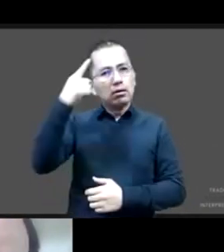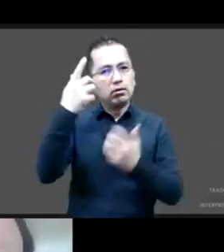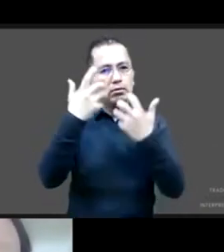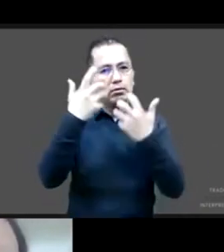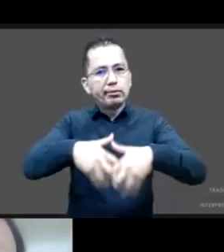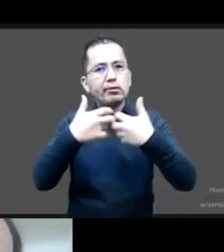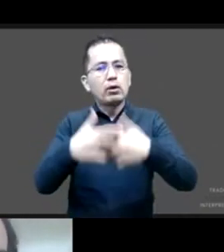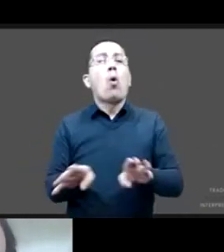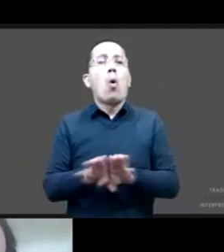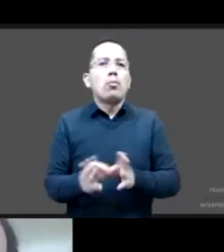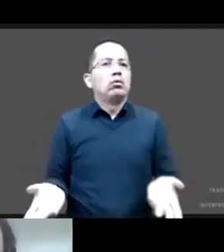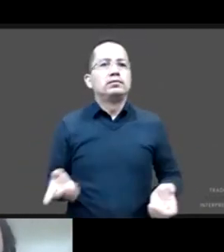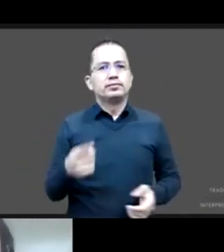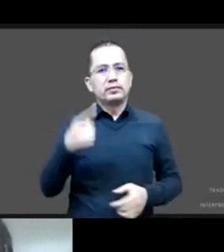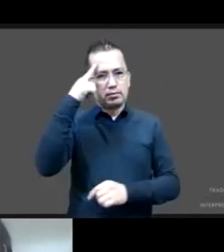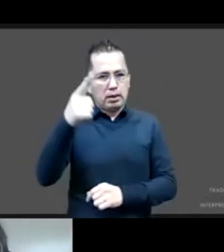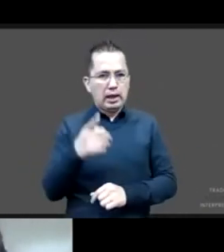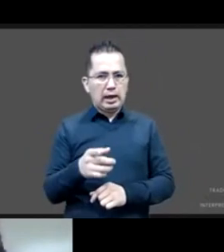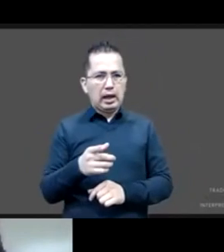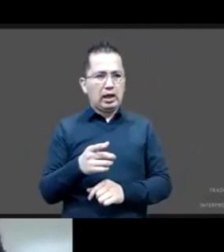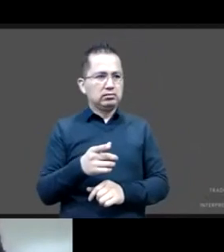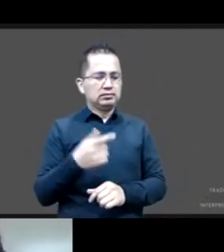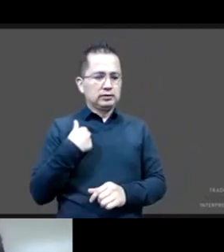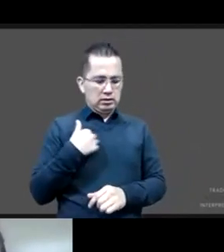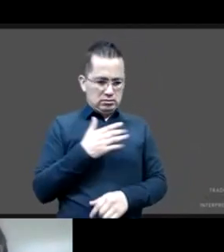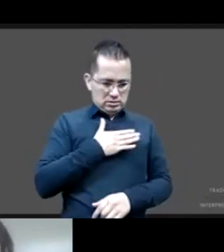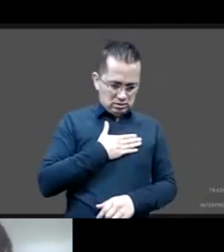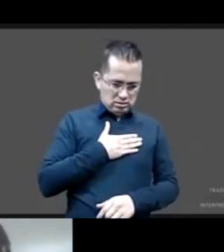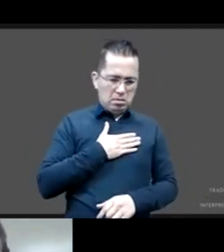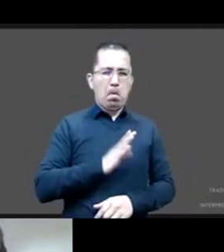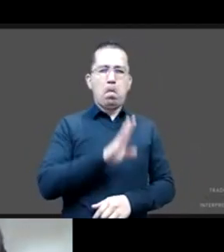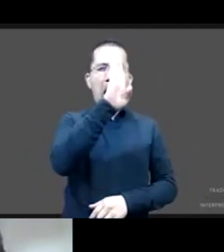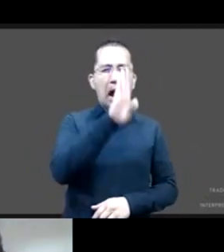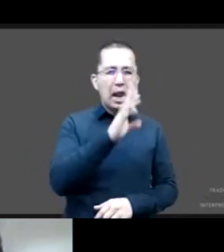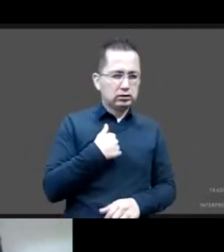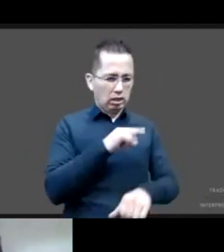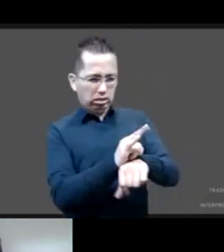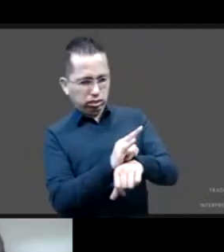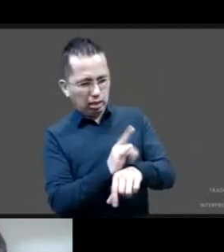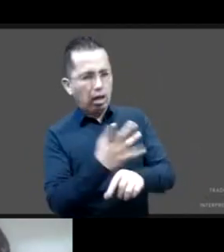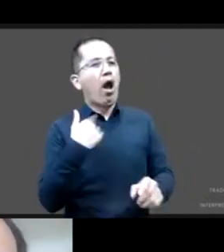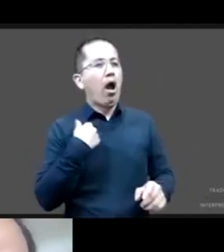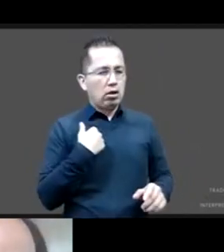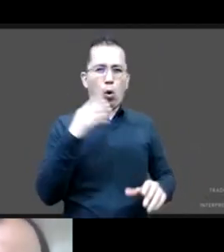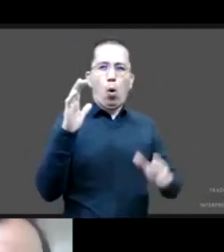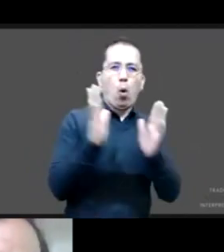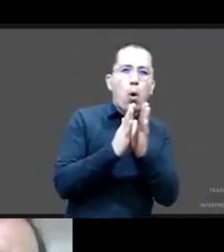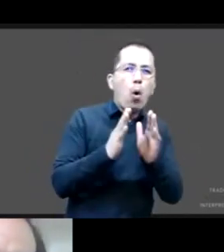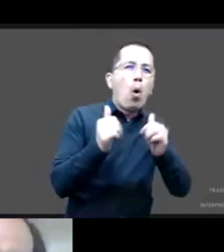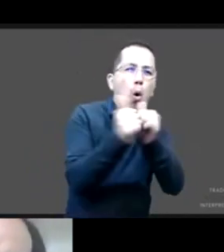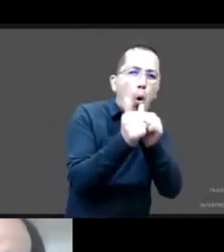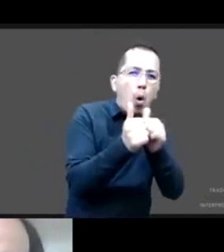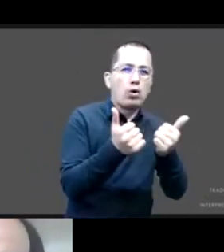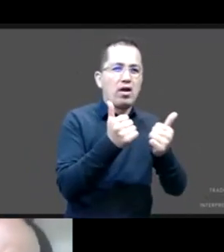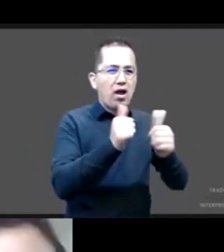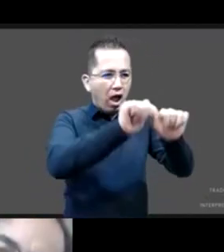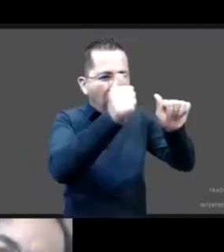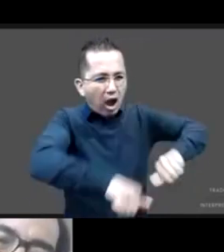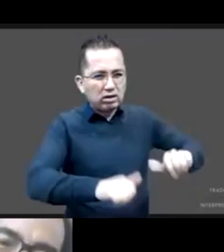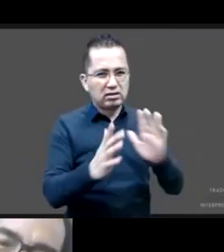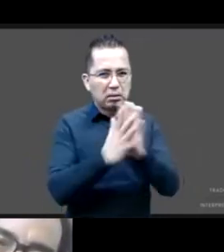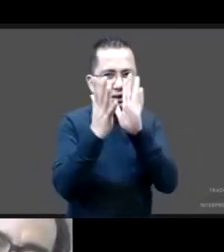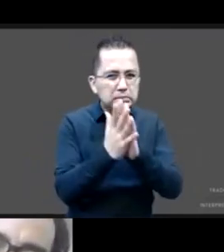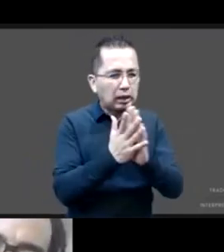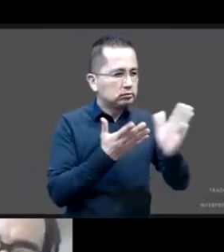basados en el arte etcétera que son muy útiles y hay muchas herramientas para eso pero nada es más útil que la